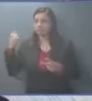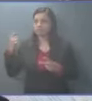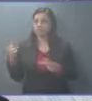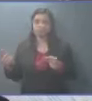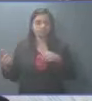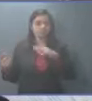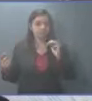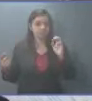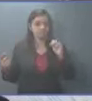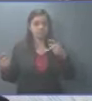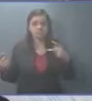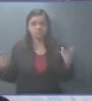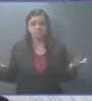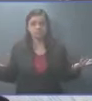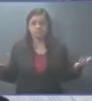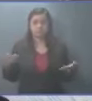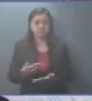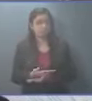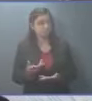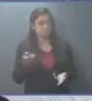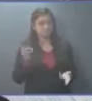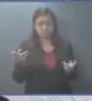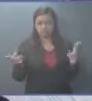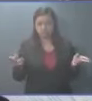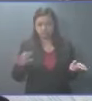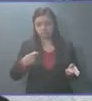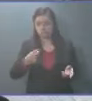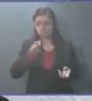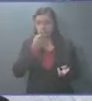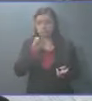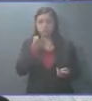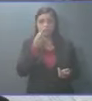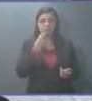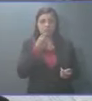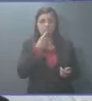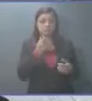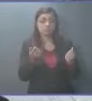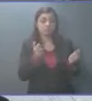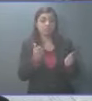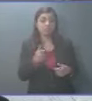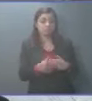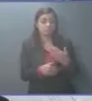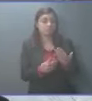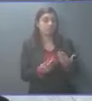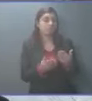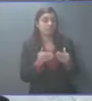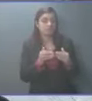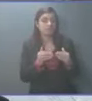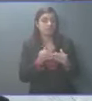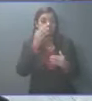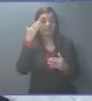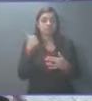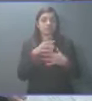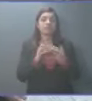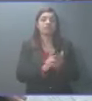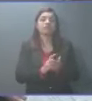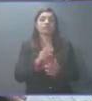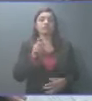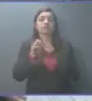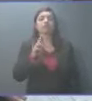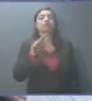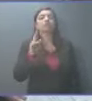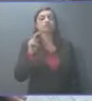la prestación de estos servicios, pues, y la compra del medicamento, según también a la pregunta que se refería la diputada